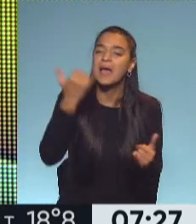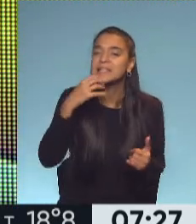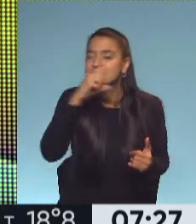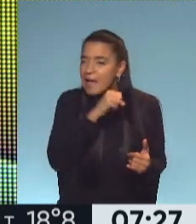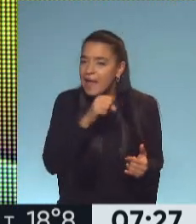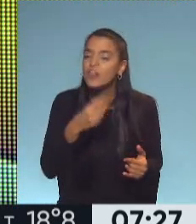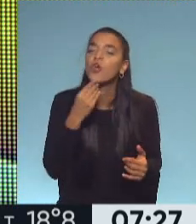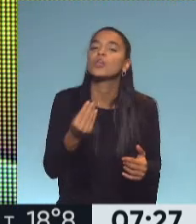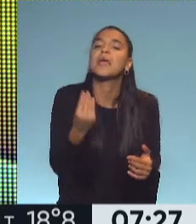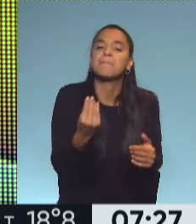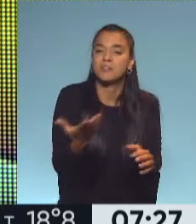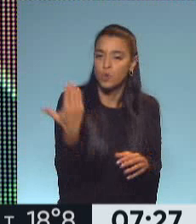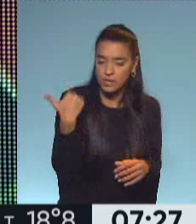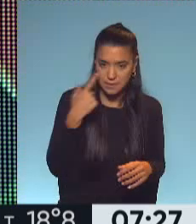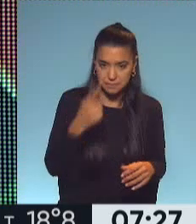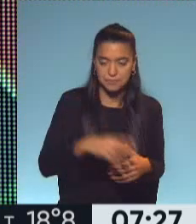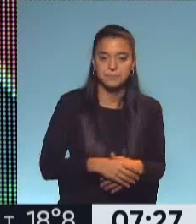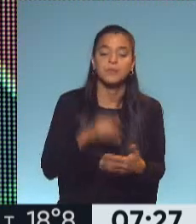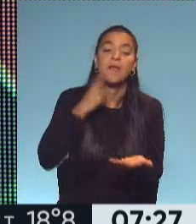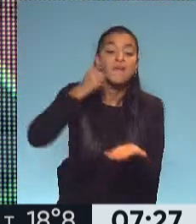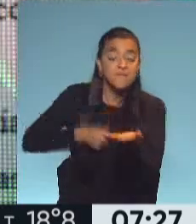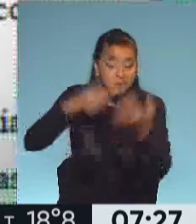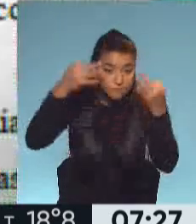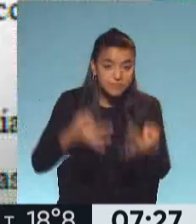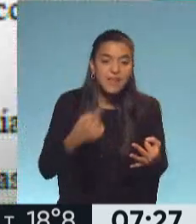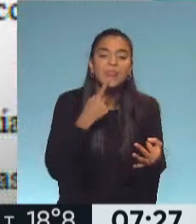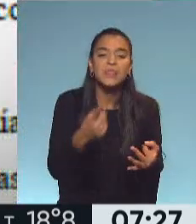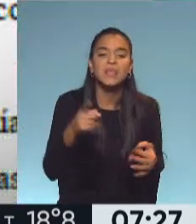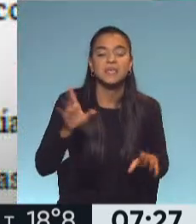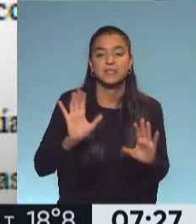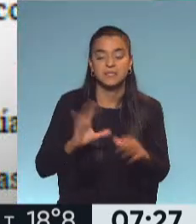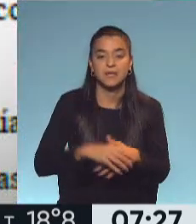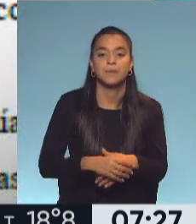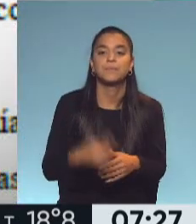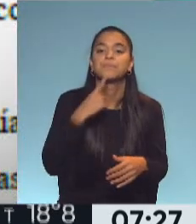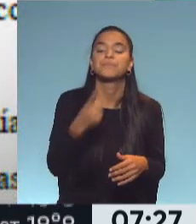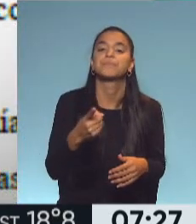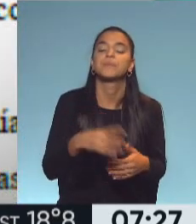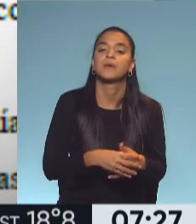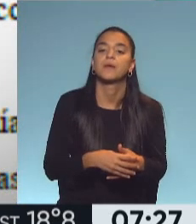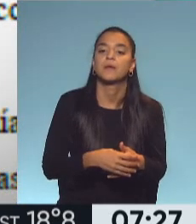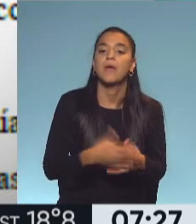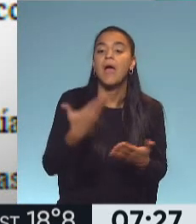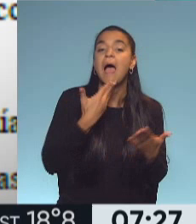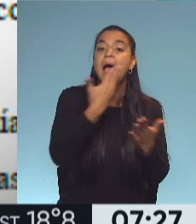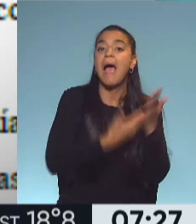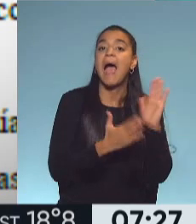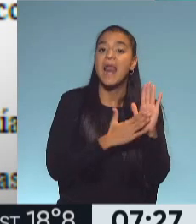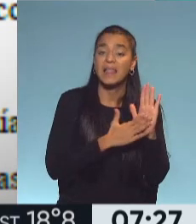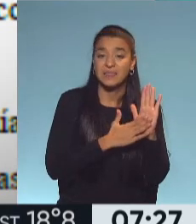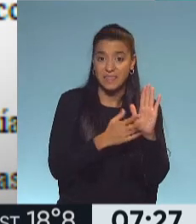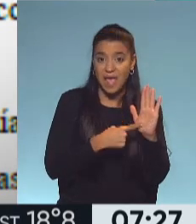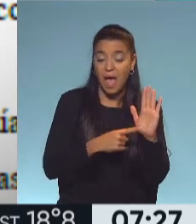qué es lo que pasó en el día de ayer. El fallo concretamente lo que dice es que se violó la garantía de